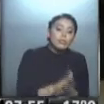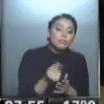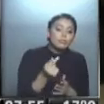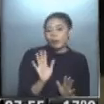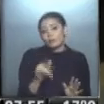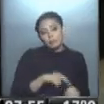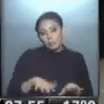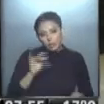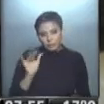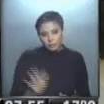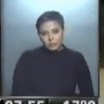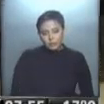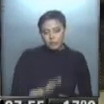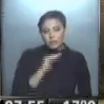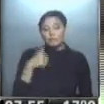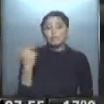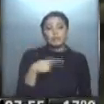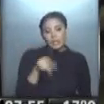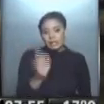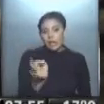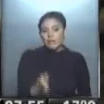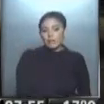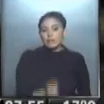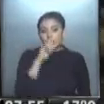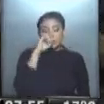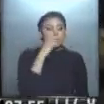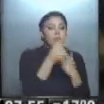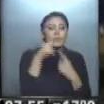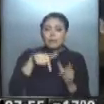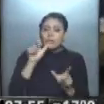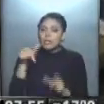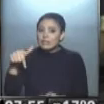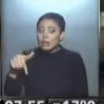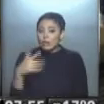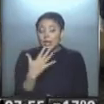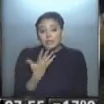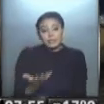Bueno, un momento difícil, Juan. Chicos, ustedes saben que preguntarle a la gente en este momento es...